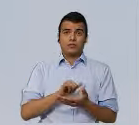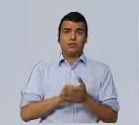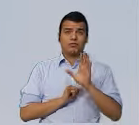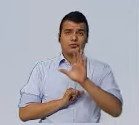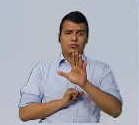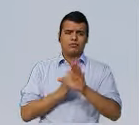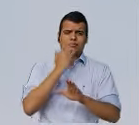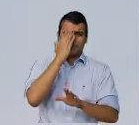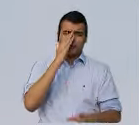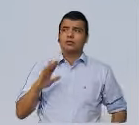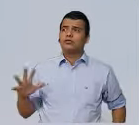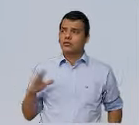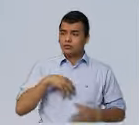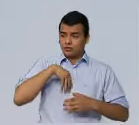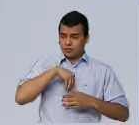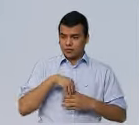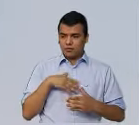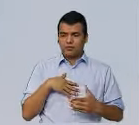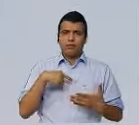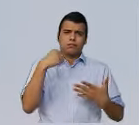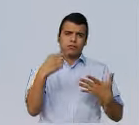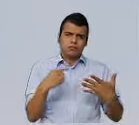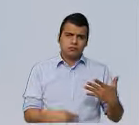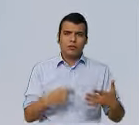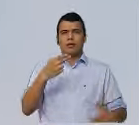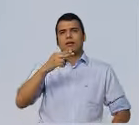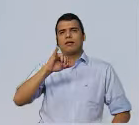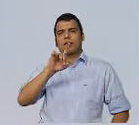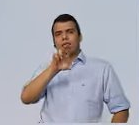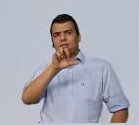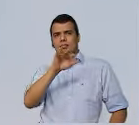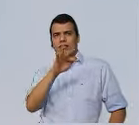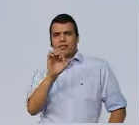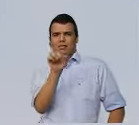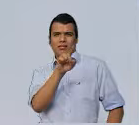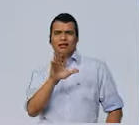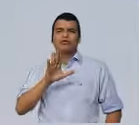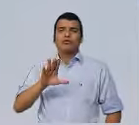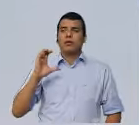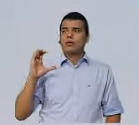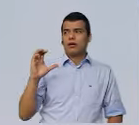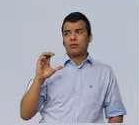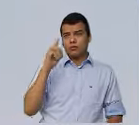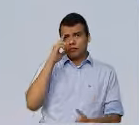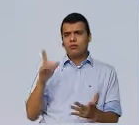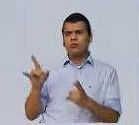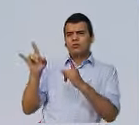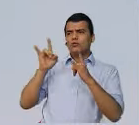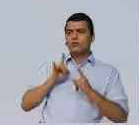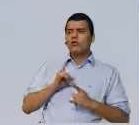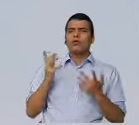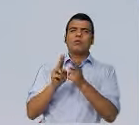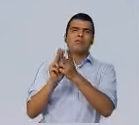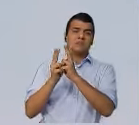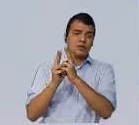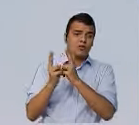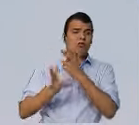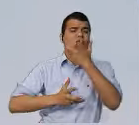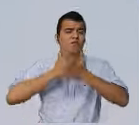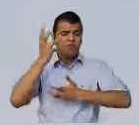Todos requerimos una fuente de hidratos de carbono y la recomendación nutricional es adquirirla a través de las verduras y las